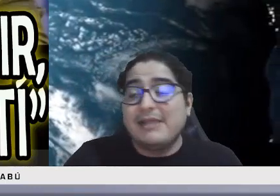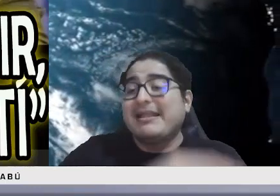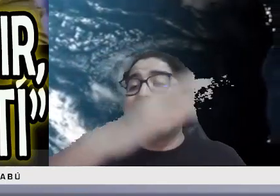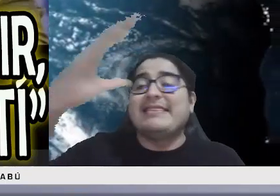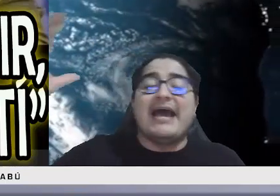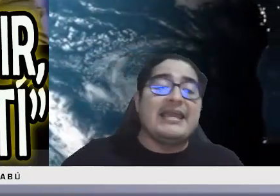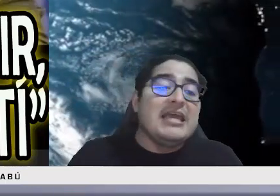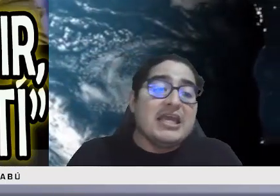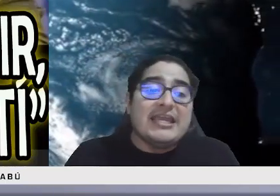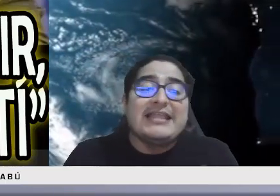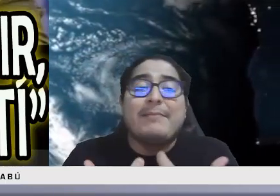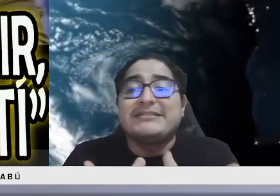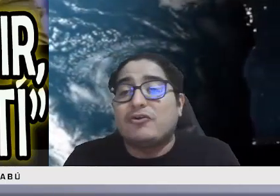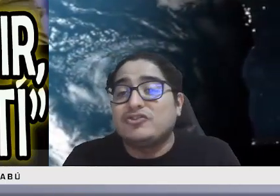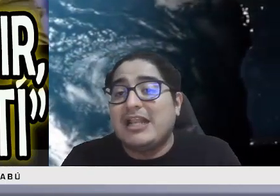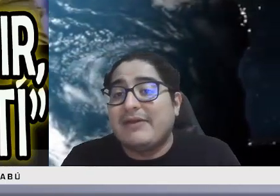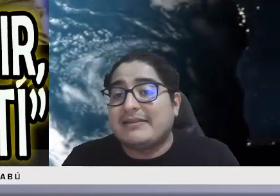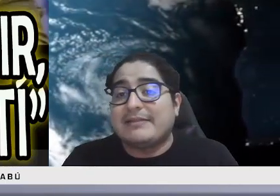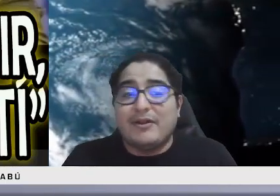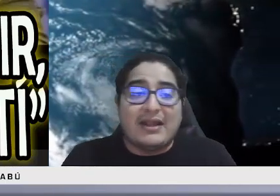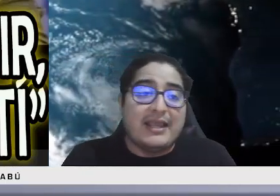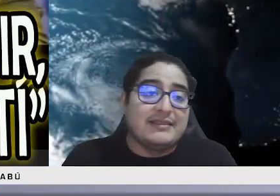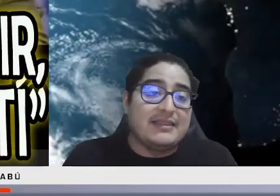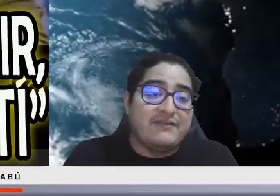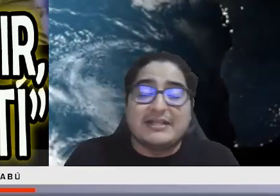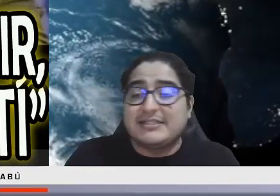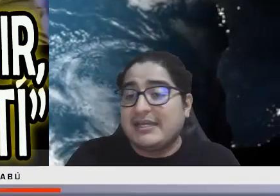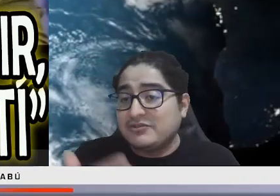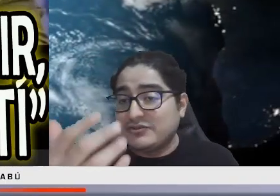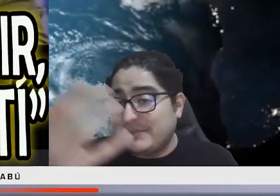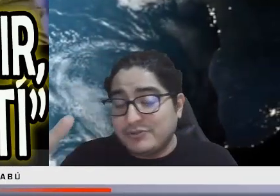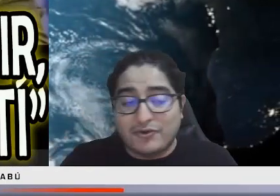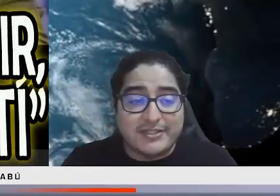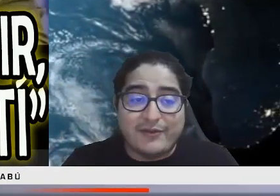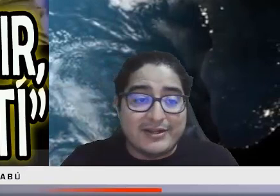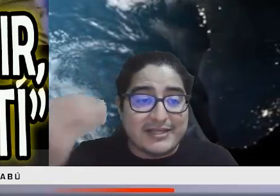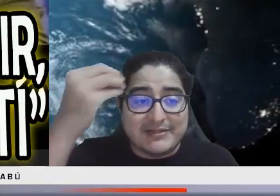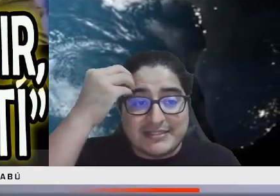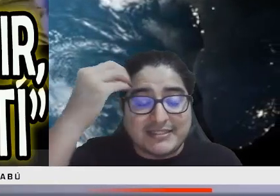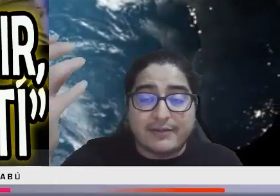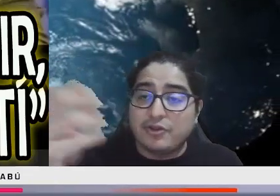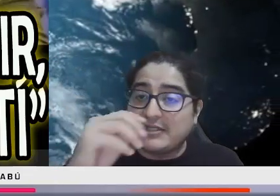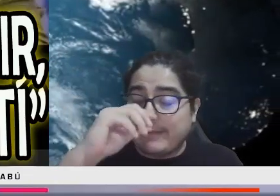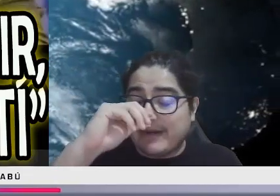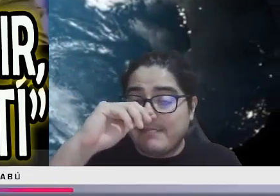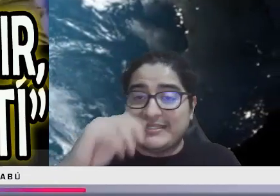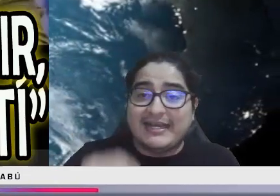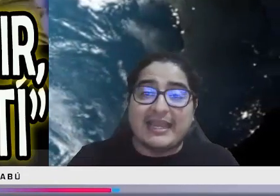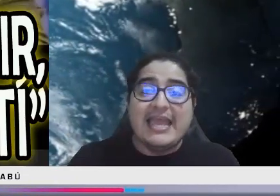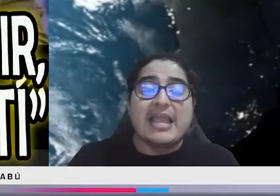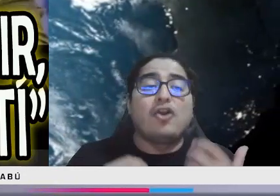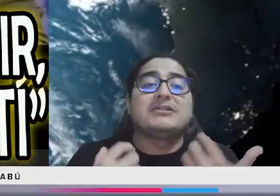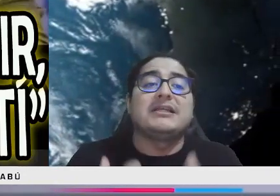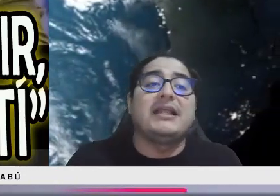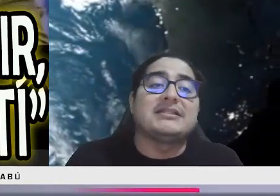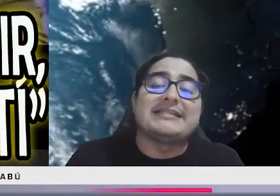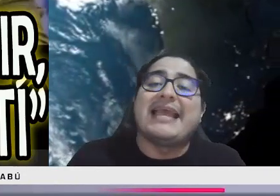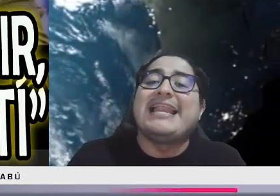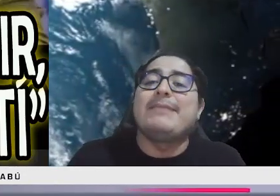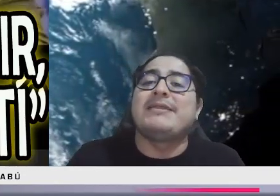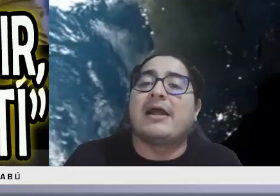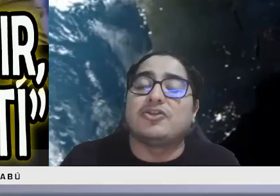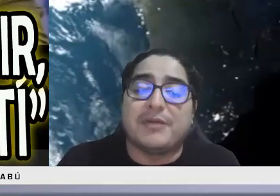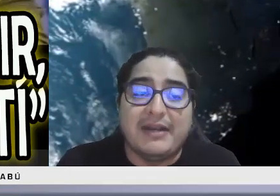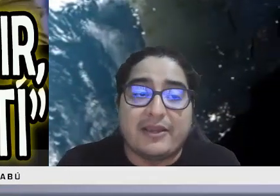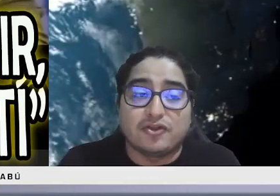trife quiere eliminar al inay y nada más lejos de la verdad pero la gente de facha y esos tipos de conservadores a veces el cerebro no les da para investigar que lo que se quieren